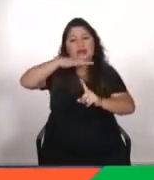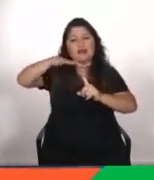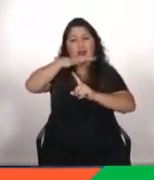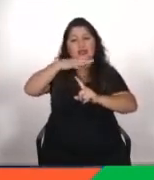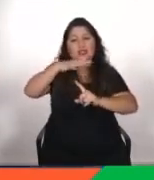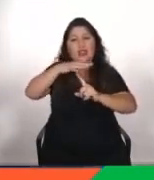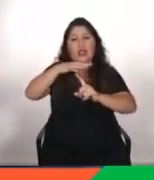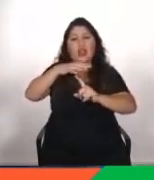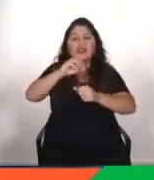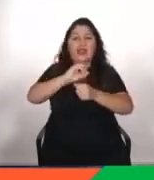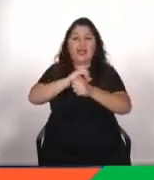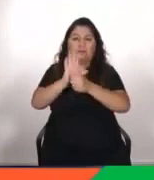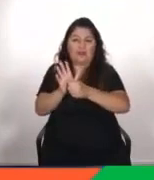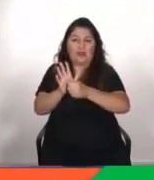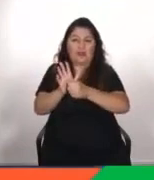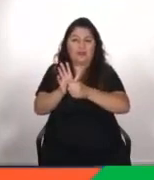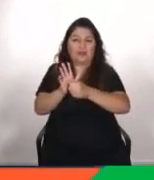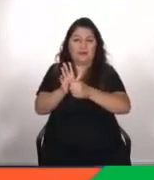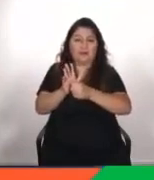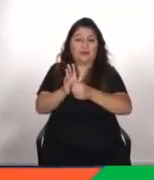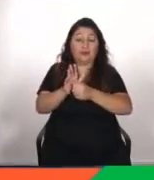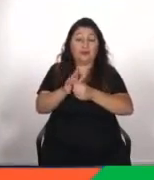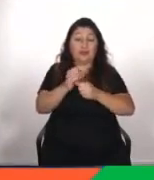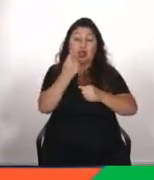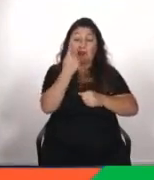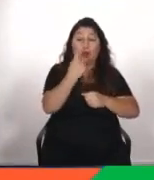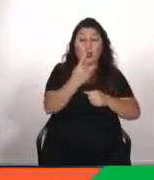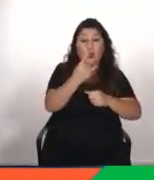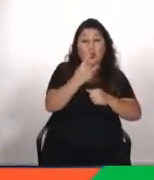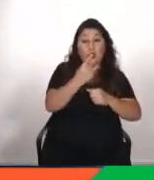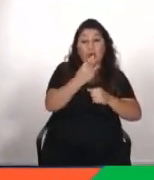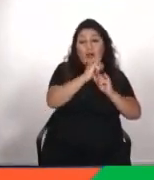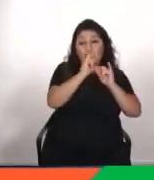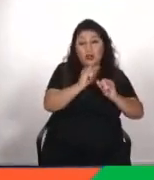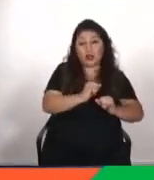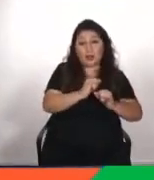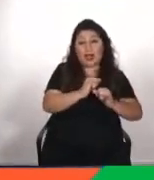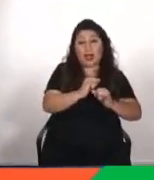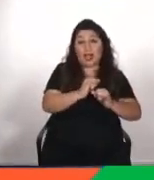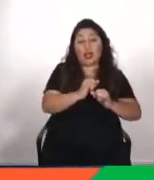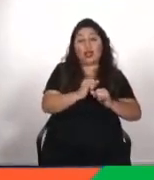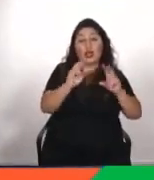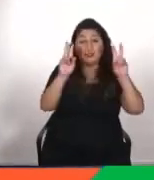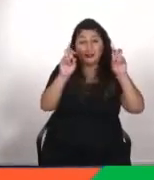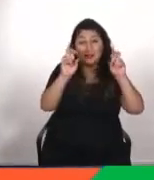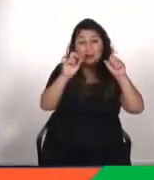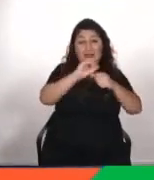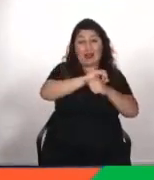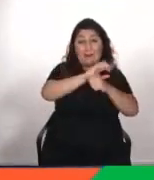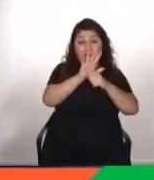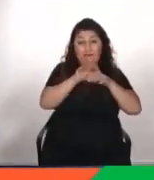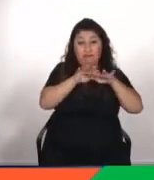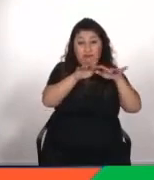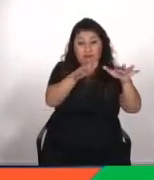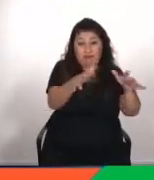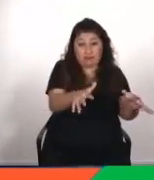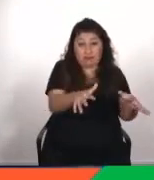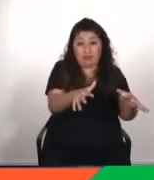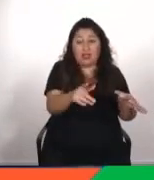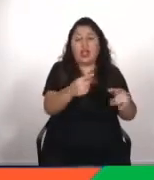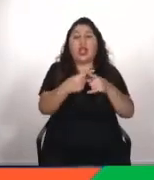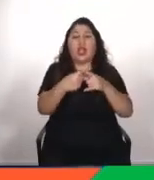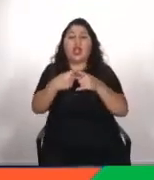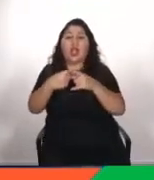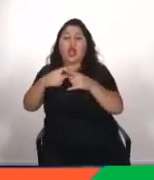¿no? Por un lado, en lo que se refiere a la pandemia, y por otro lado, en lo que se refiere a la enfermedad. Entonces, en lo que se refiere a la pandemia están efectivamente esos modelos